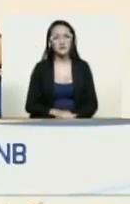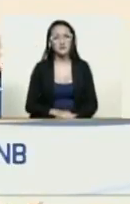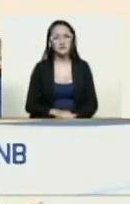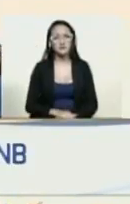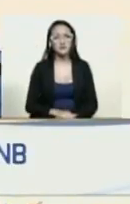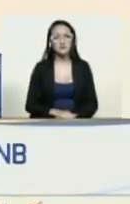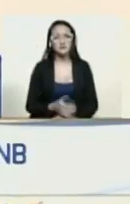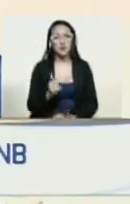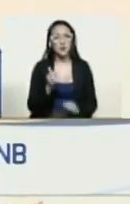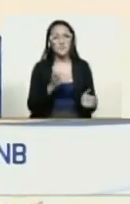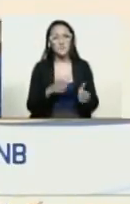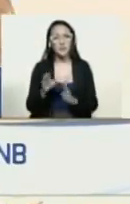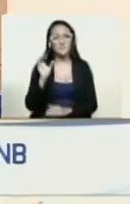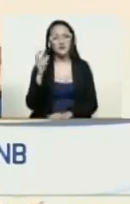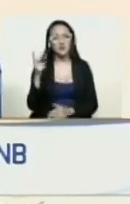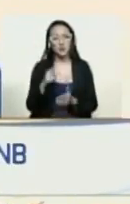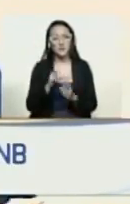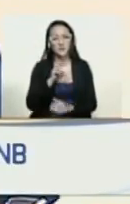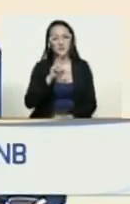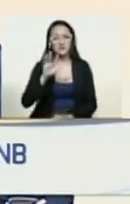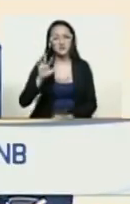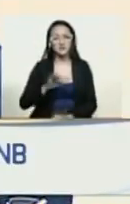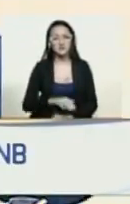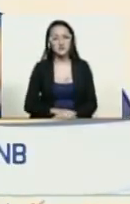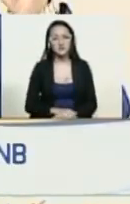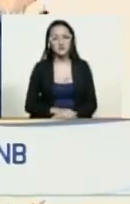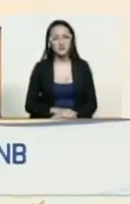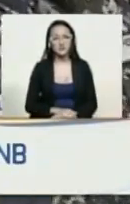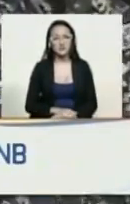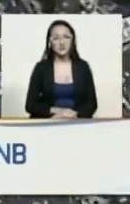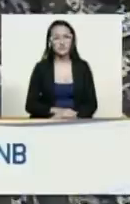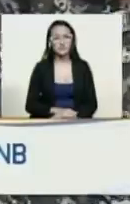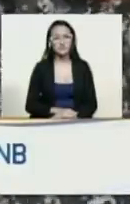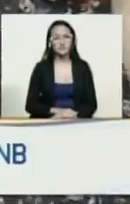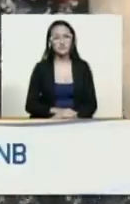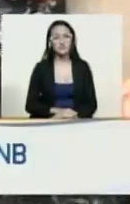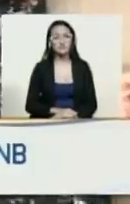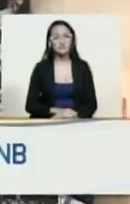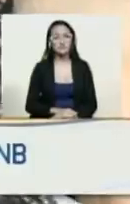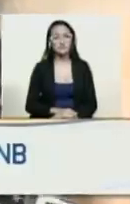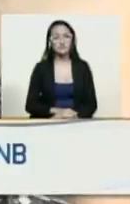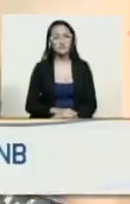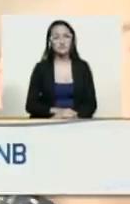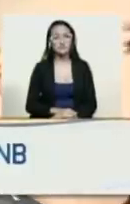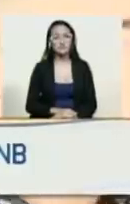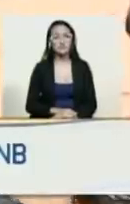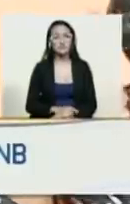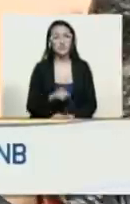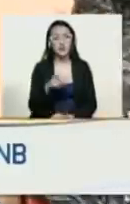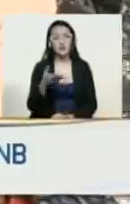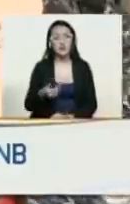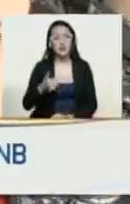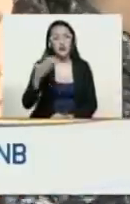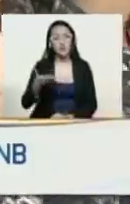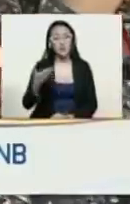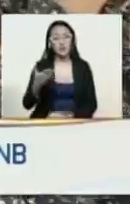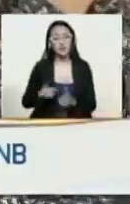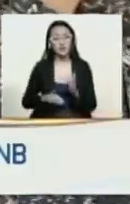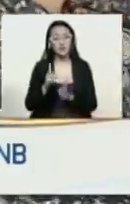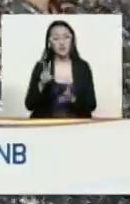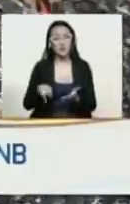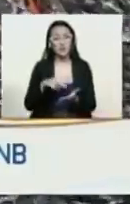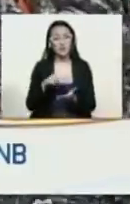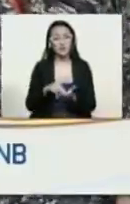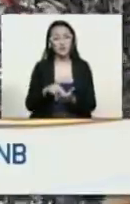Ahora tenemos el plan de la patria 2025. Ahí están las prioridades del desarrollo nacional. Y la